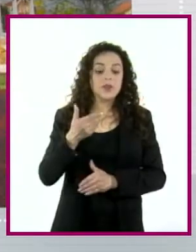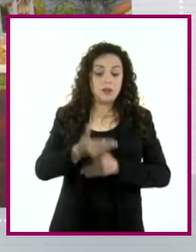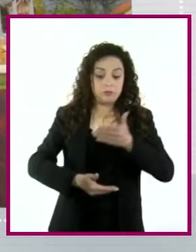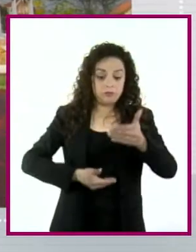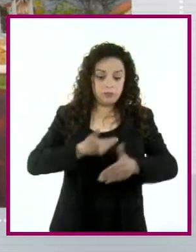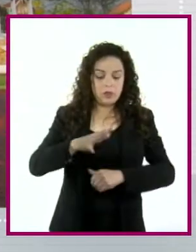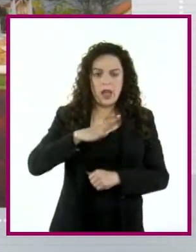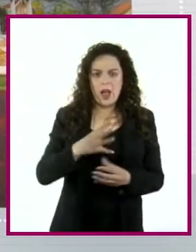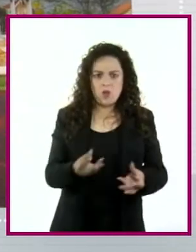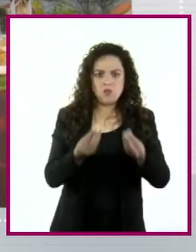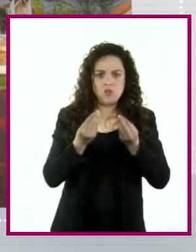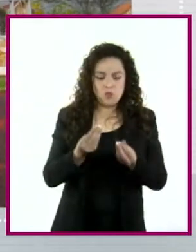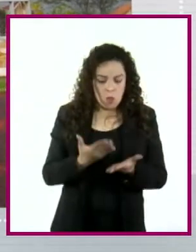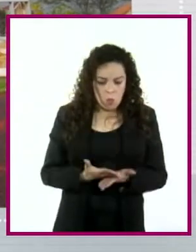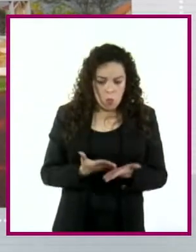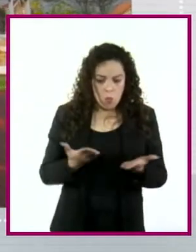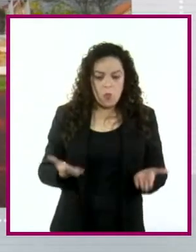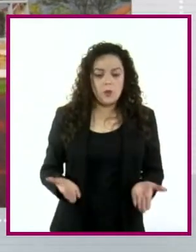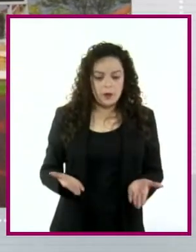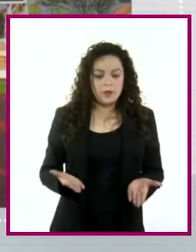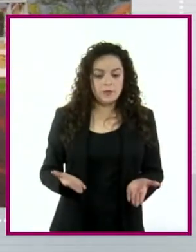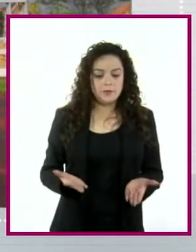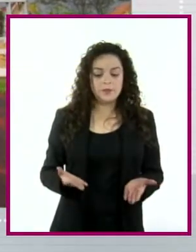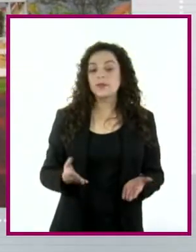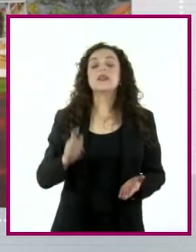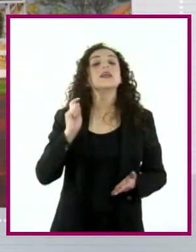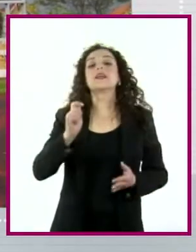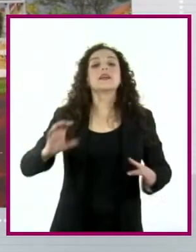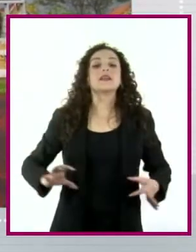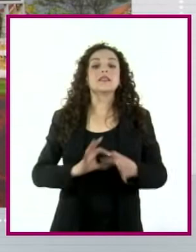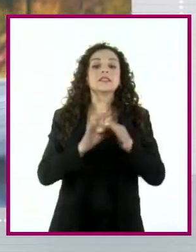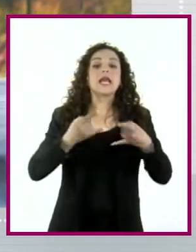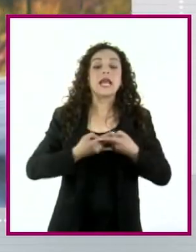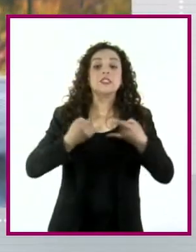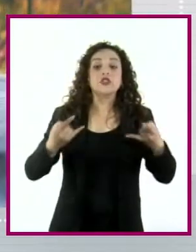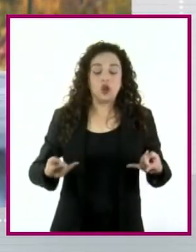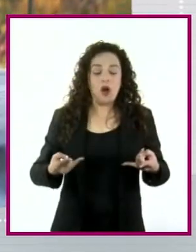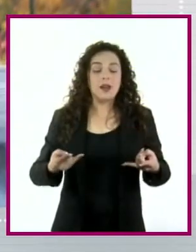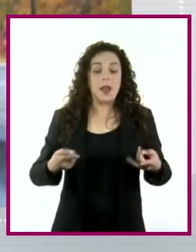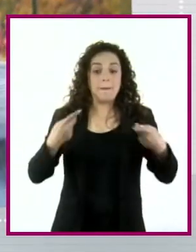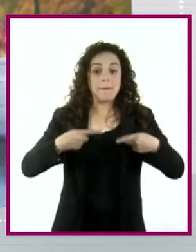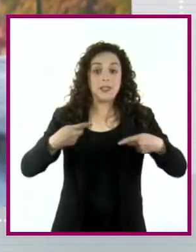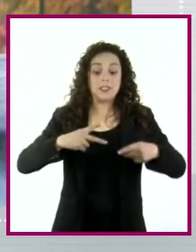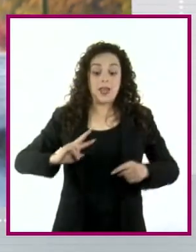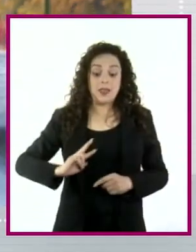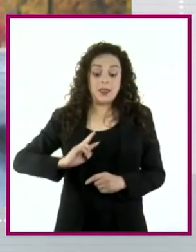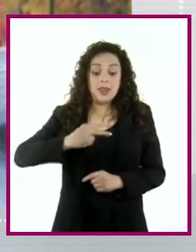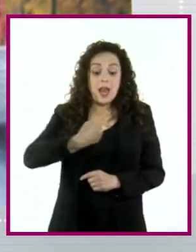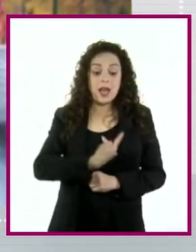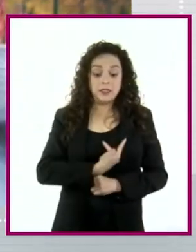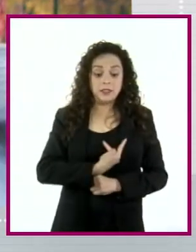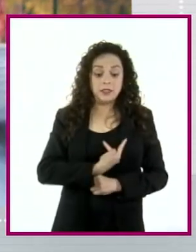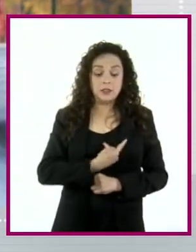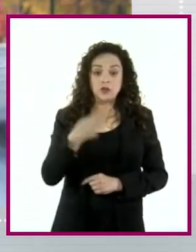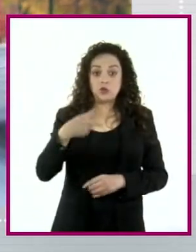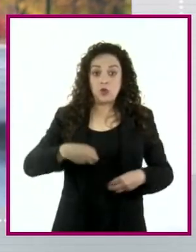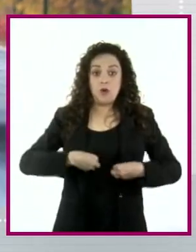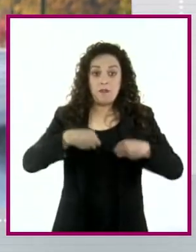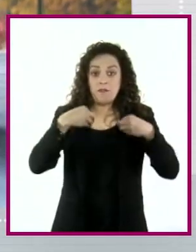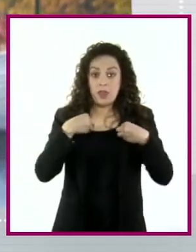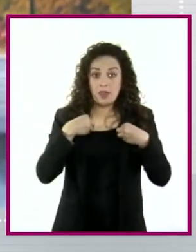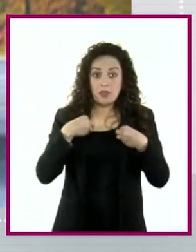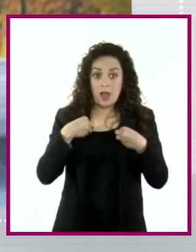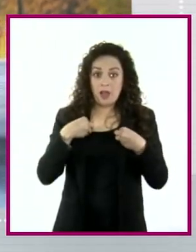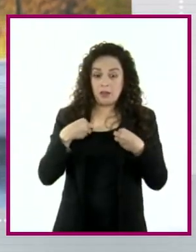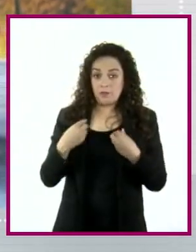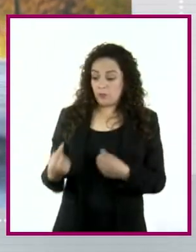avances actualmente. En la historia, las personas trans no podían vivir en sus primeros años